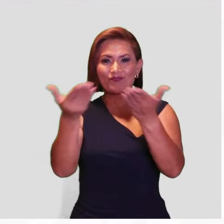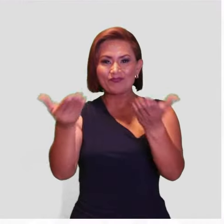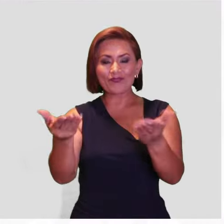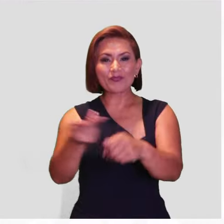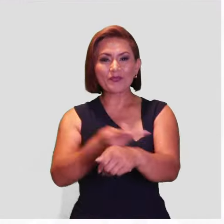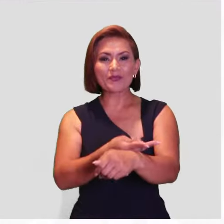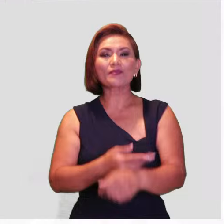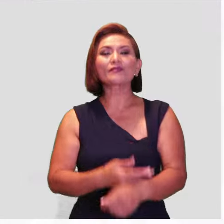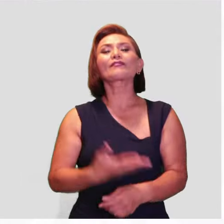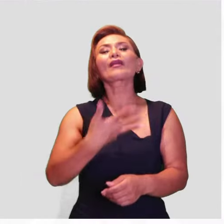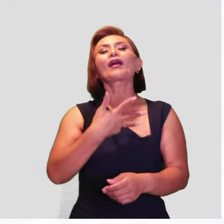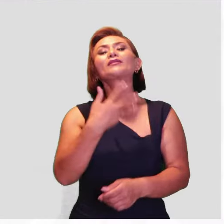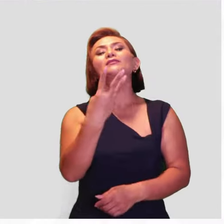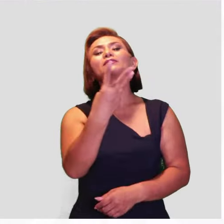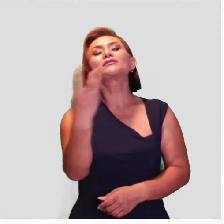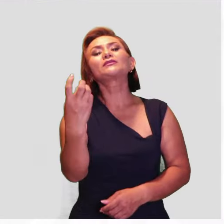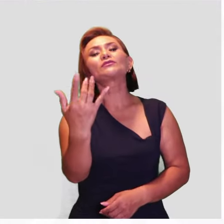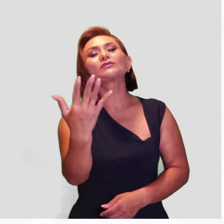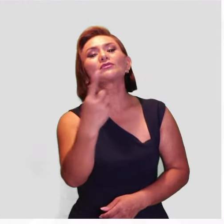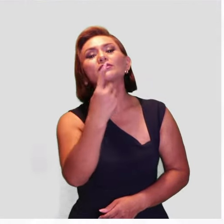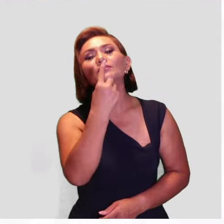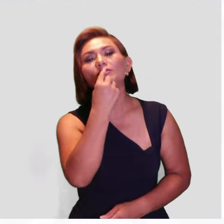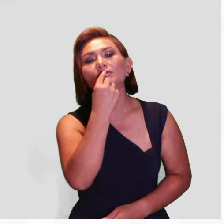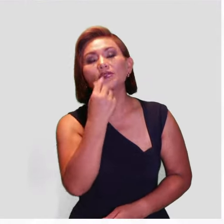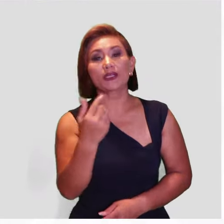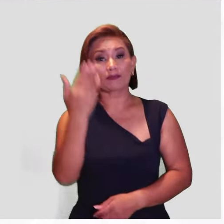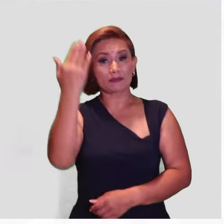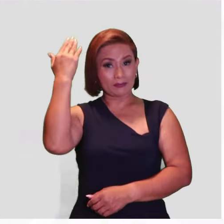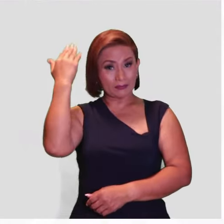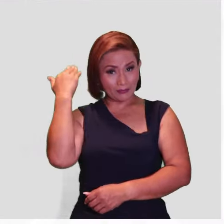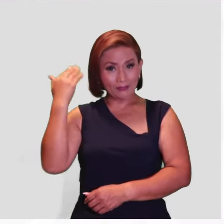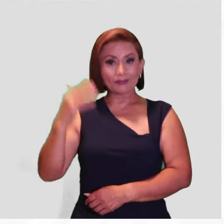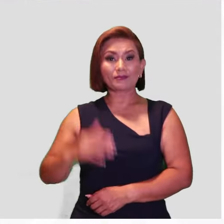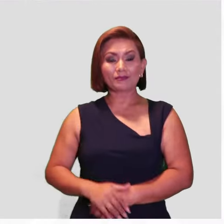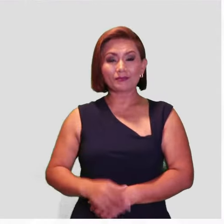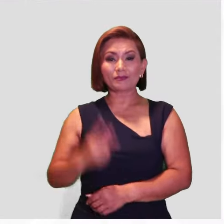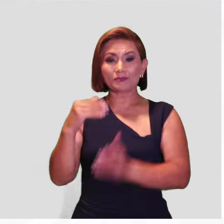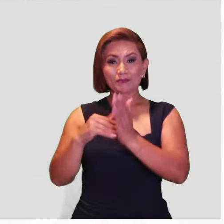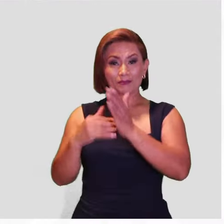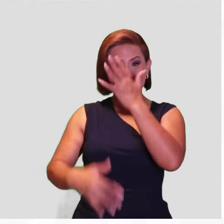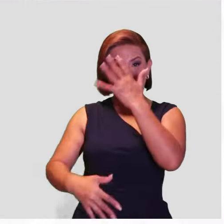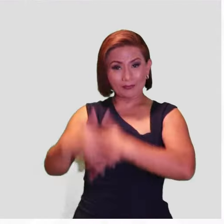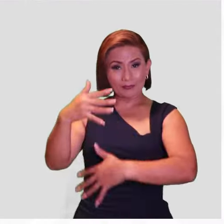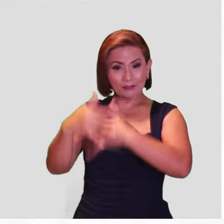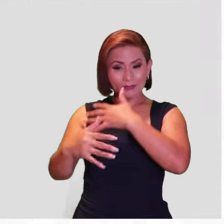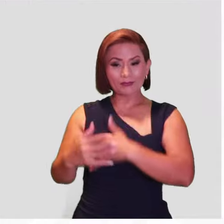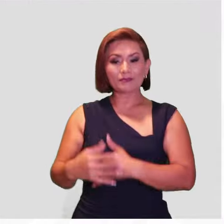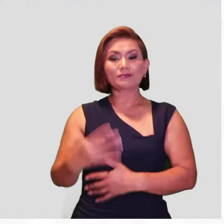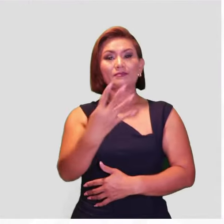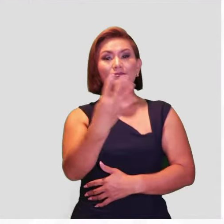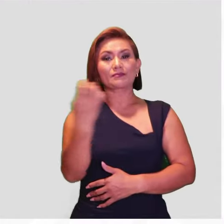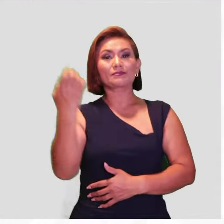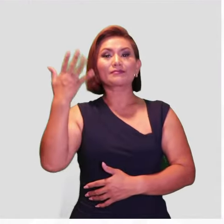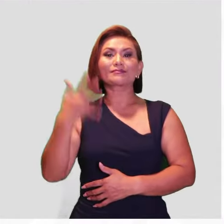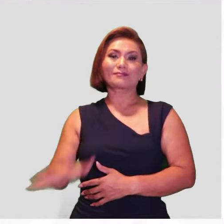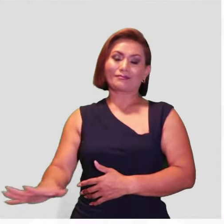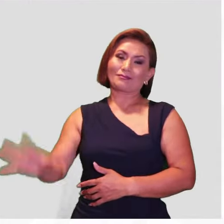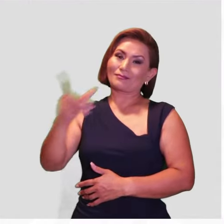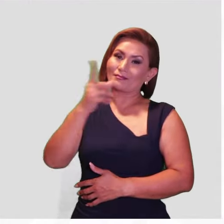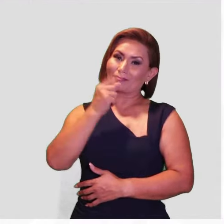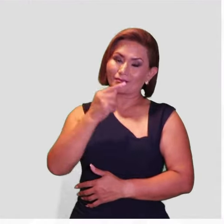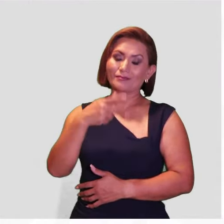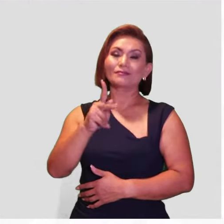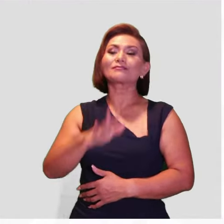por apenas 350 elementos, cuando en el 2015 esa corporación la integraban 410 elementos. condiciones